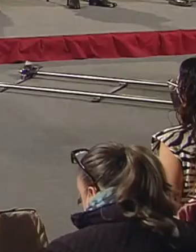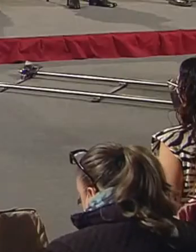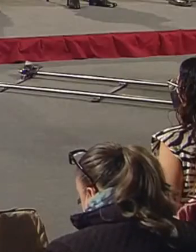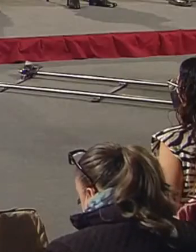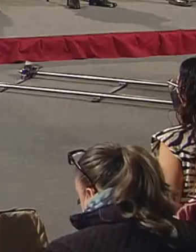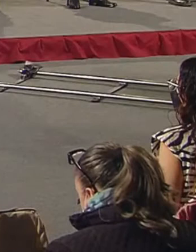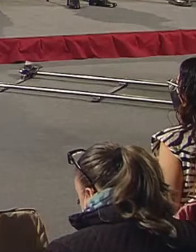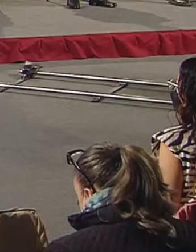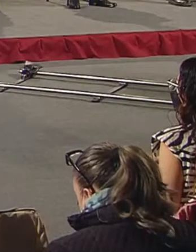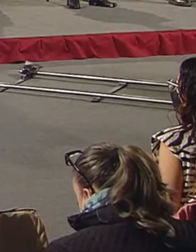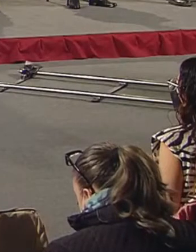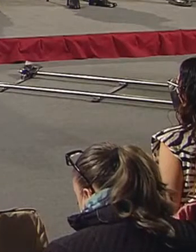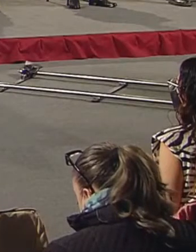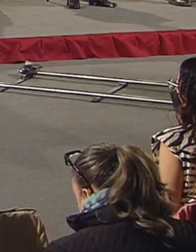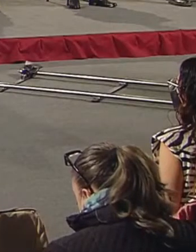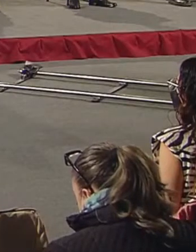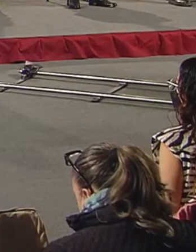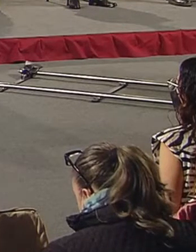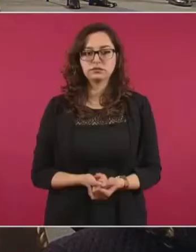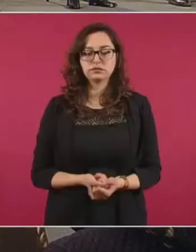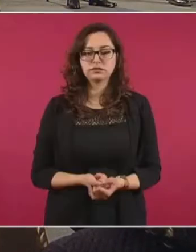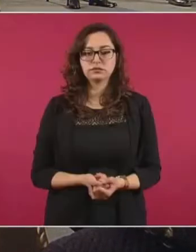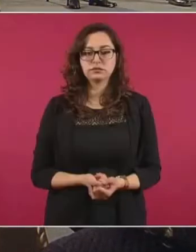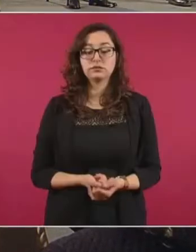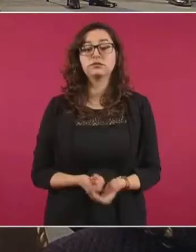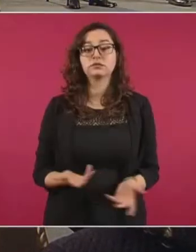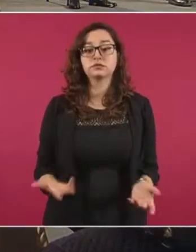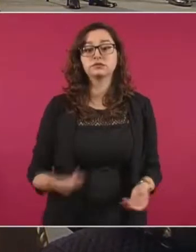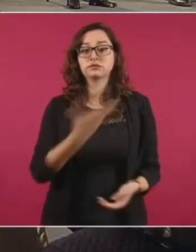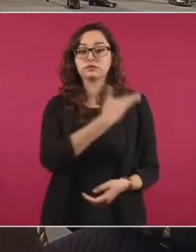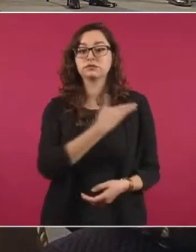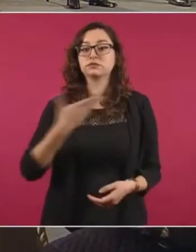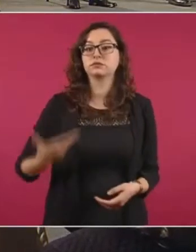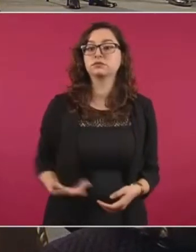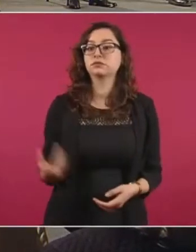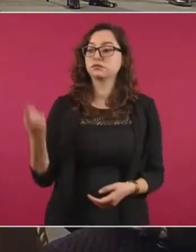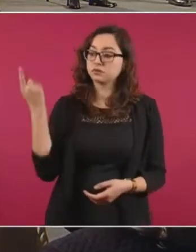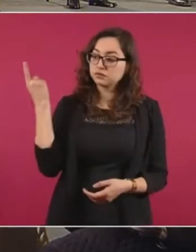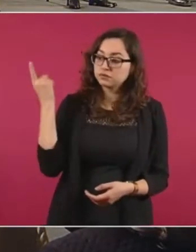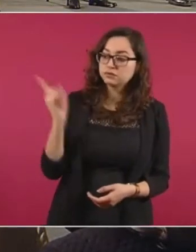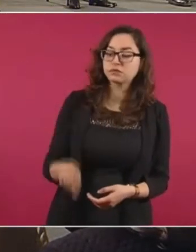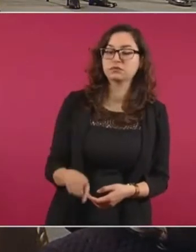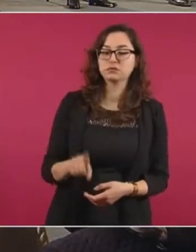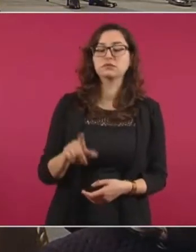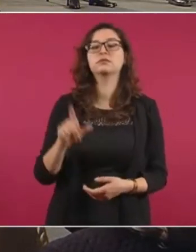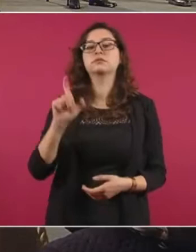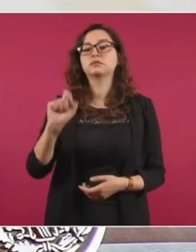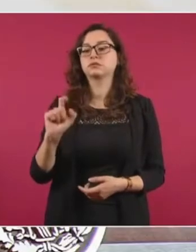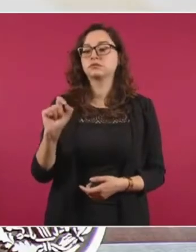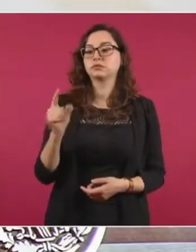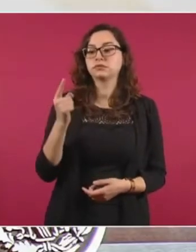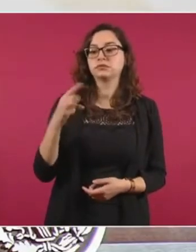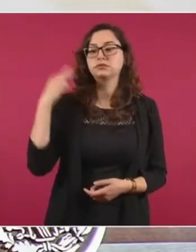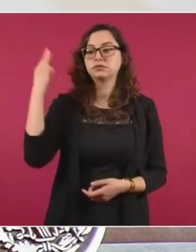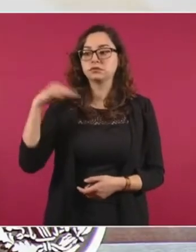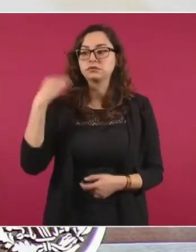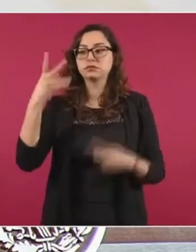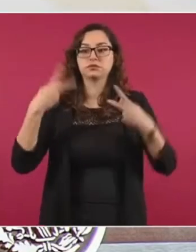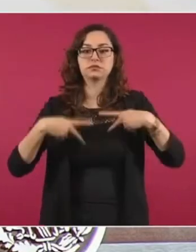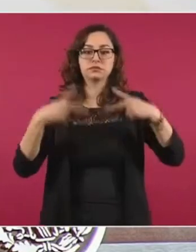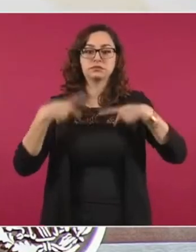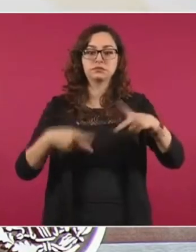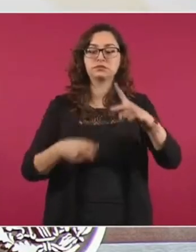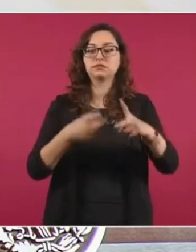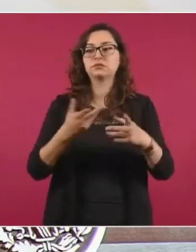Por mismas instrucciones del señor presidente, el 21 de marzo se inició con una encuesta de satisfacción